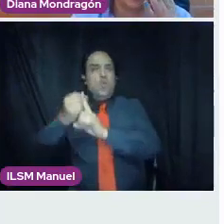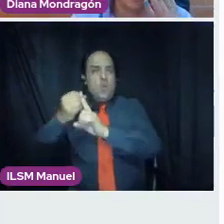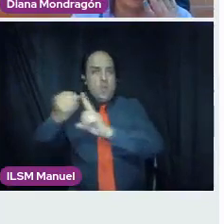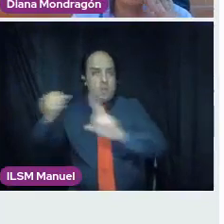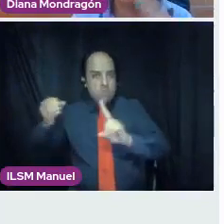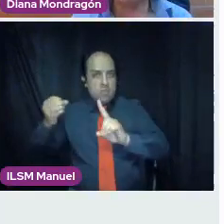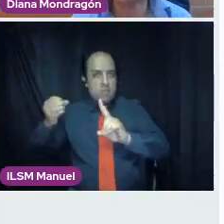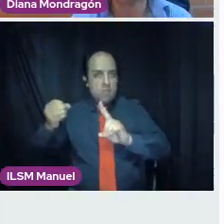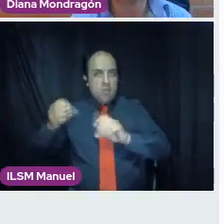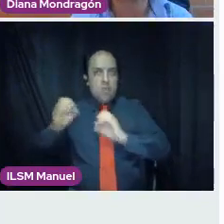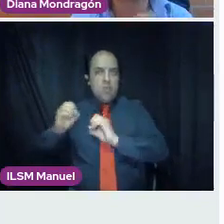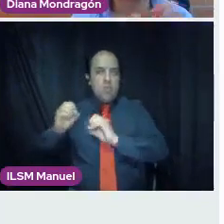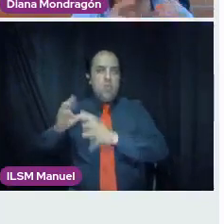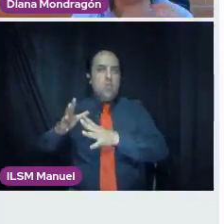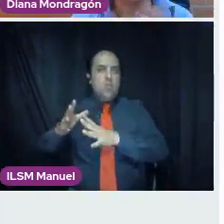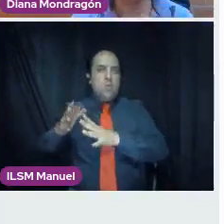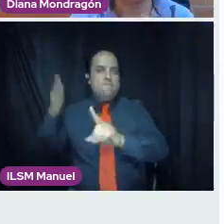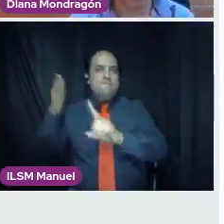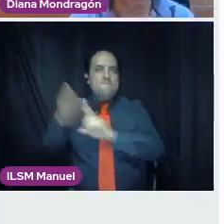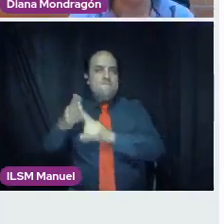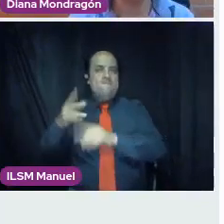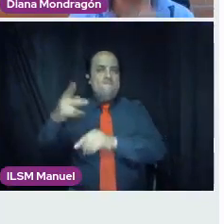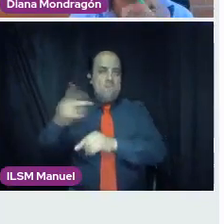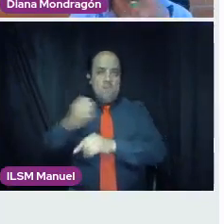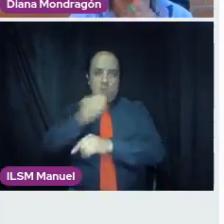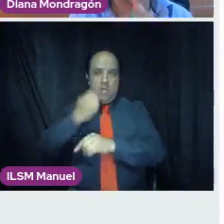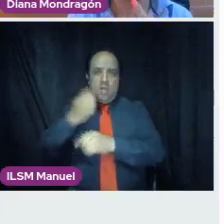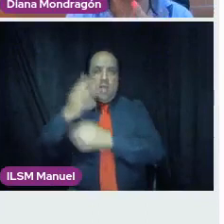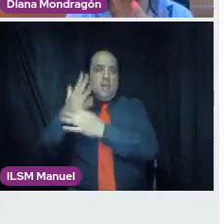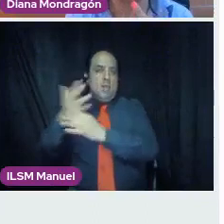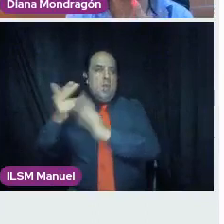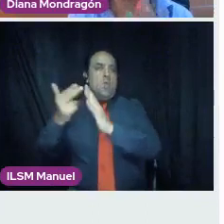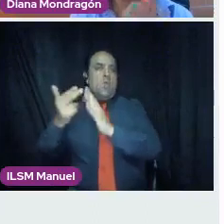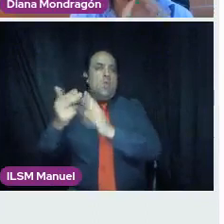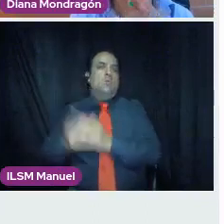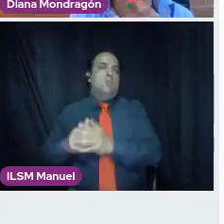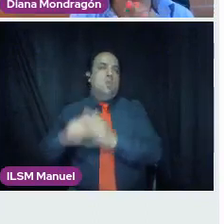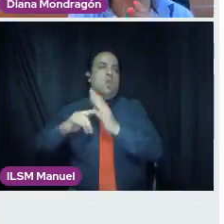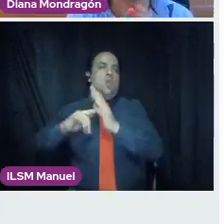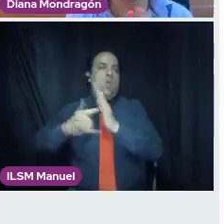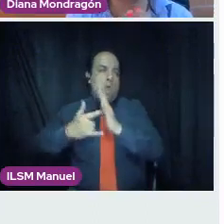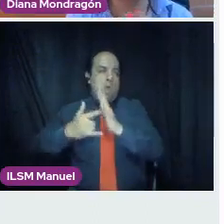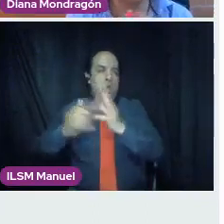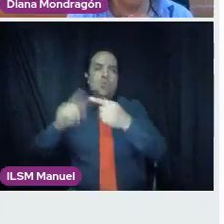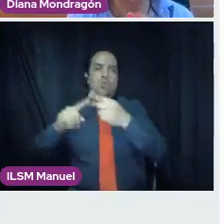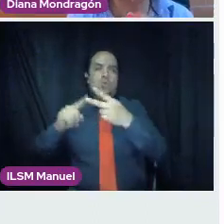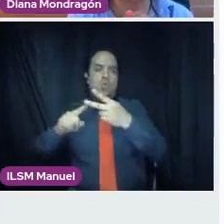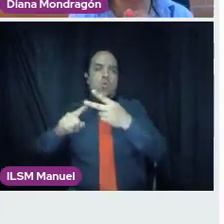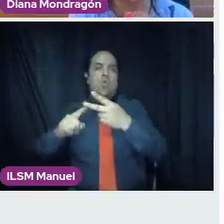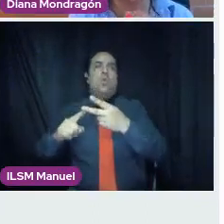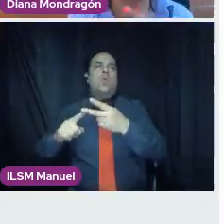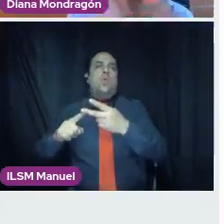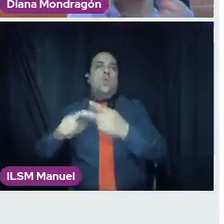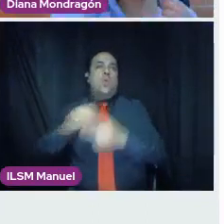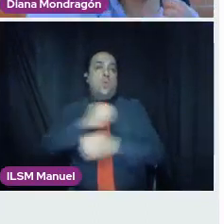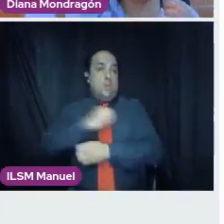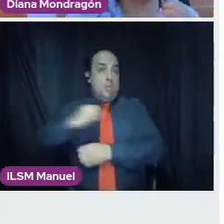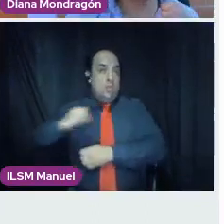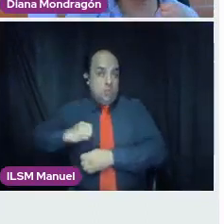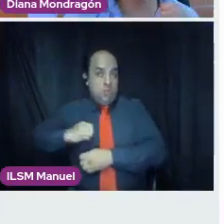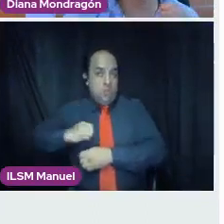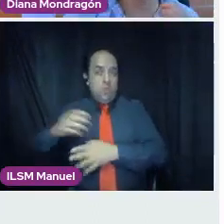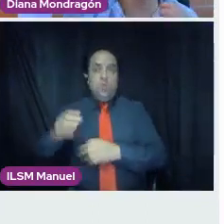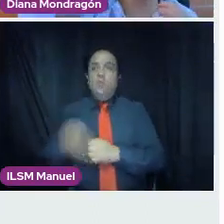decir, nos hablan de horarios, de obligaciones, de cuáles son los roles que va a seguir desde